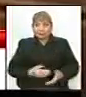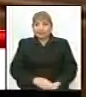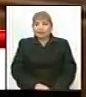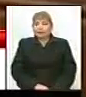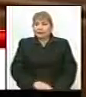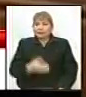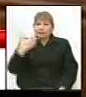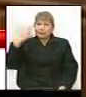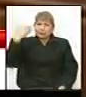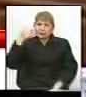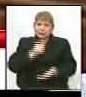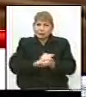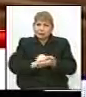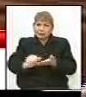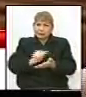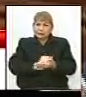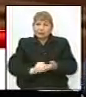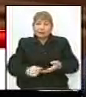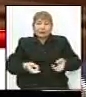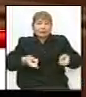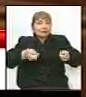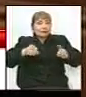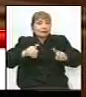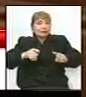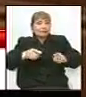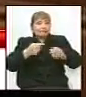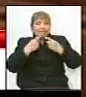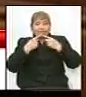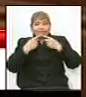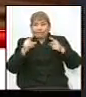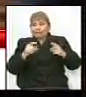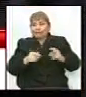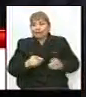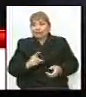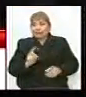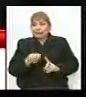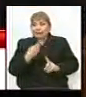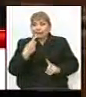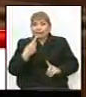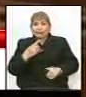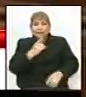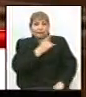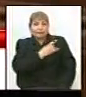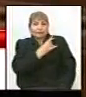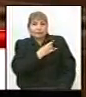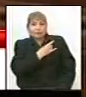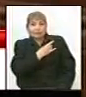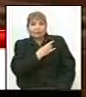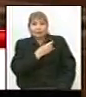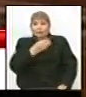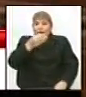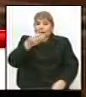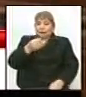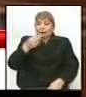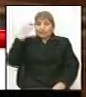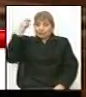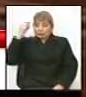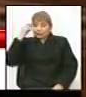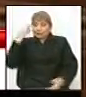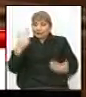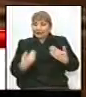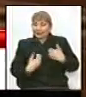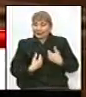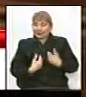desde hace varios meses, cuando apareció la primera denuncia de cómo una universidad y específicamente un partido político